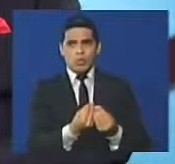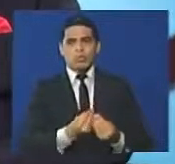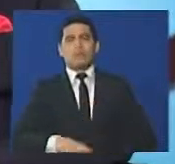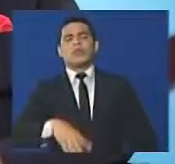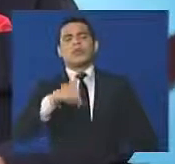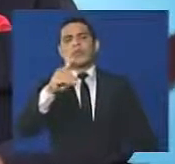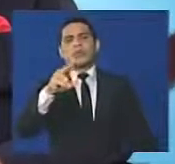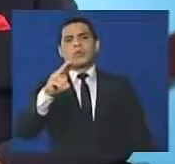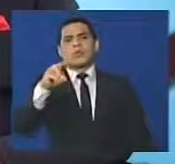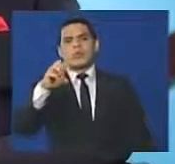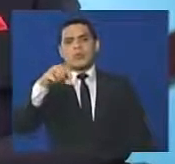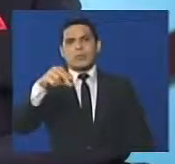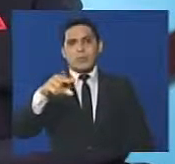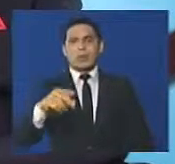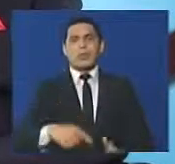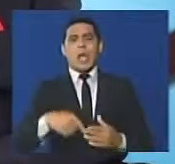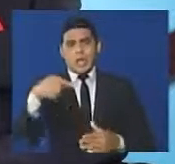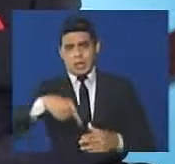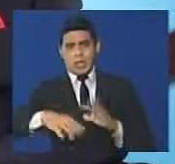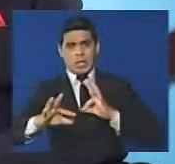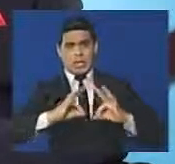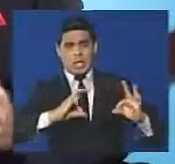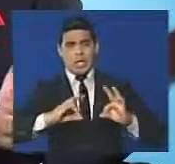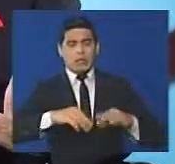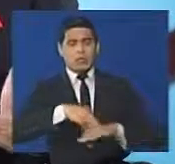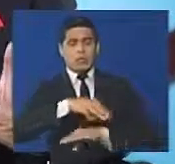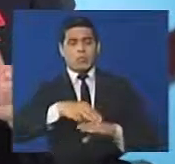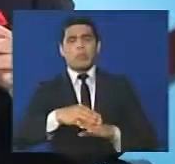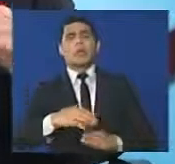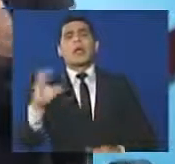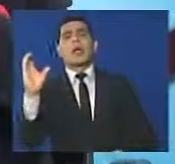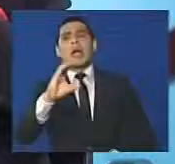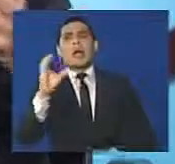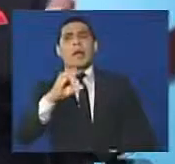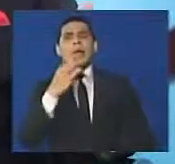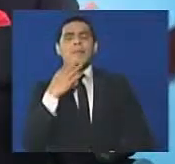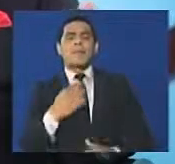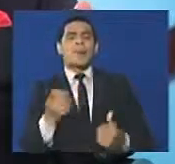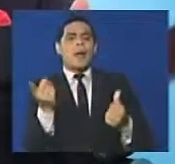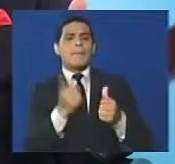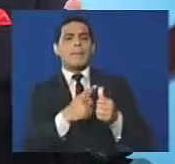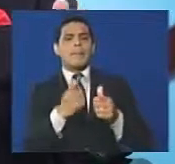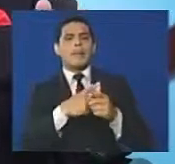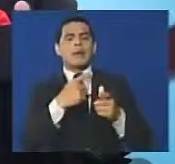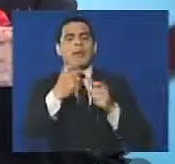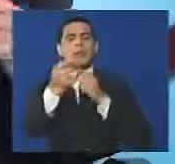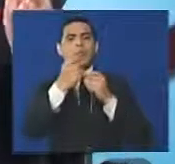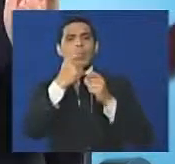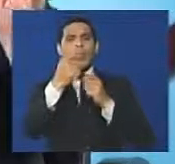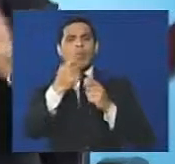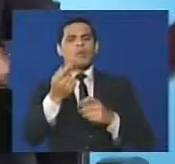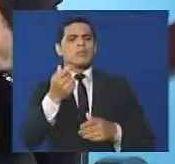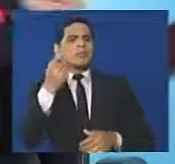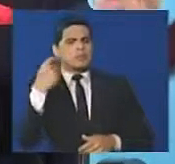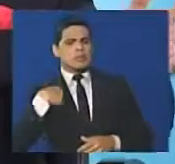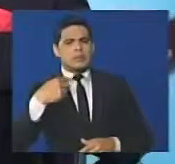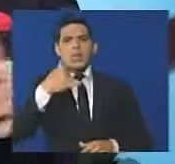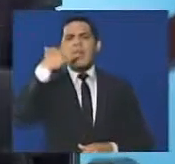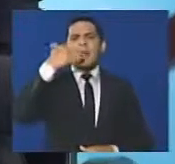Duke Ellington aquí en el Teatro Municipal de Caracas. ¿Y cómo fue esto? Se enfermó el primer trombón y llamaron. ¿A quién mamá llama?